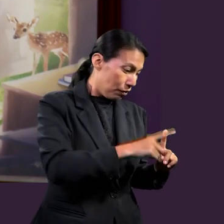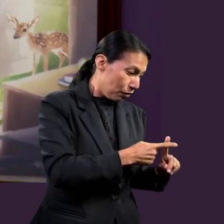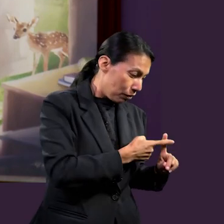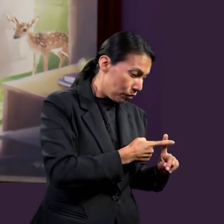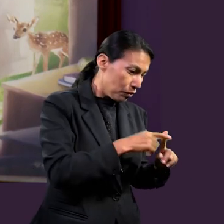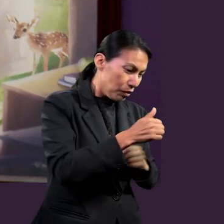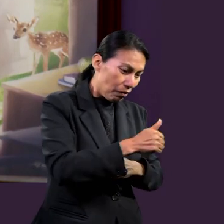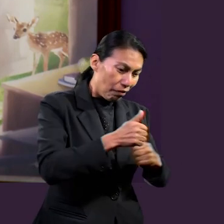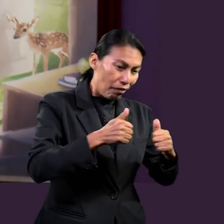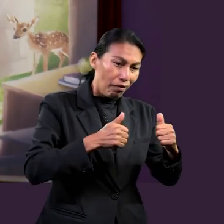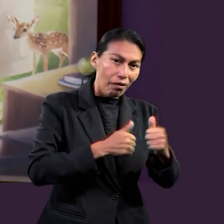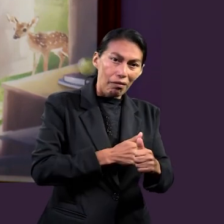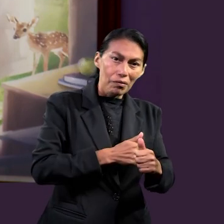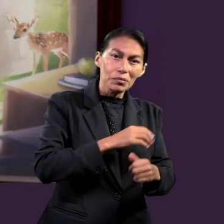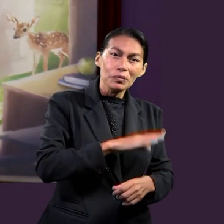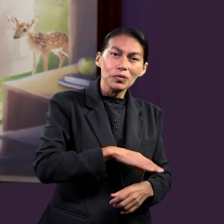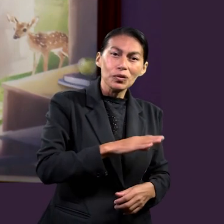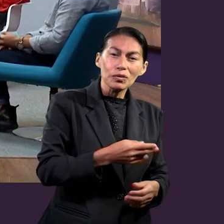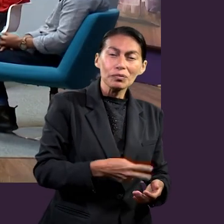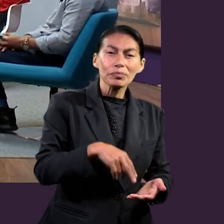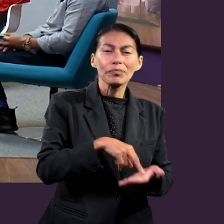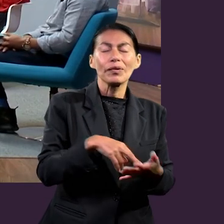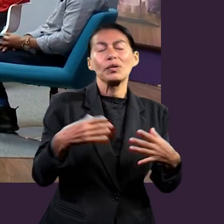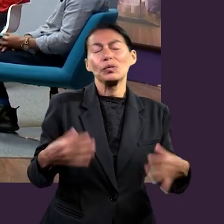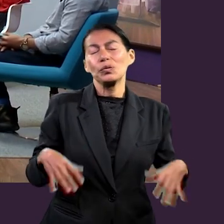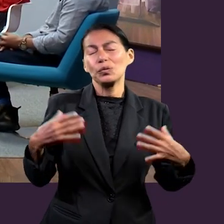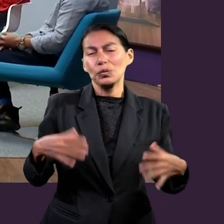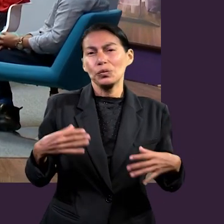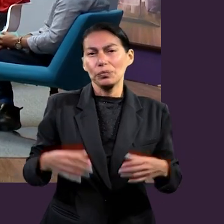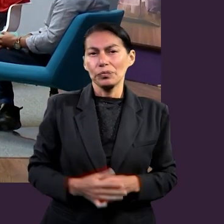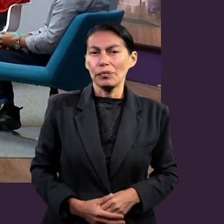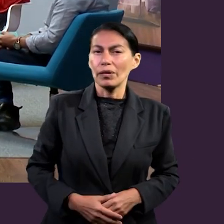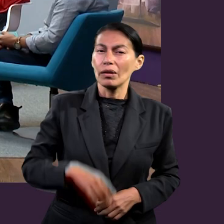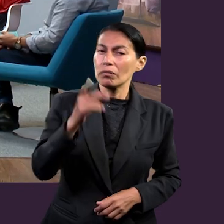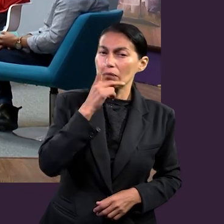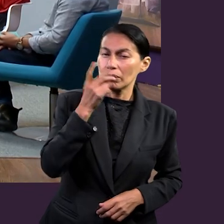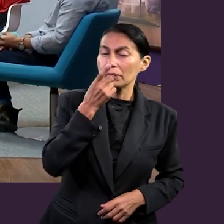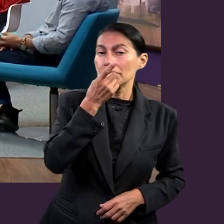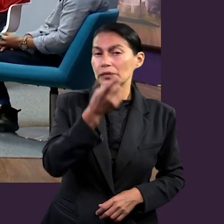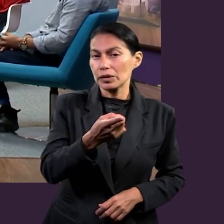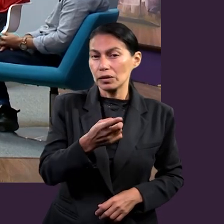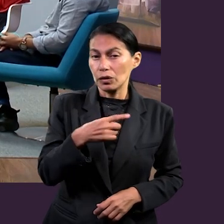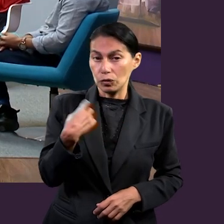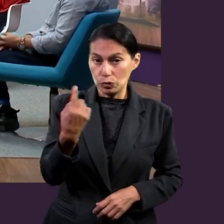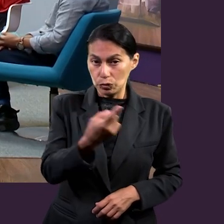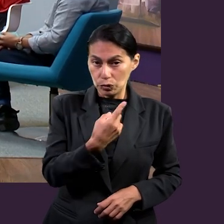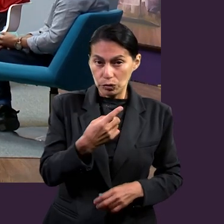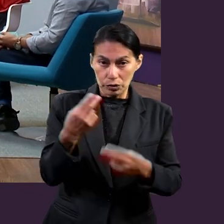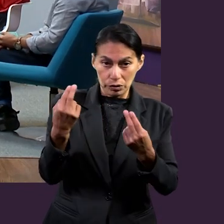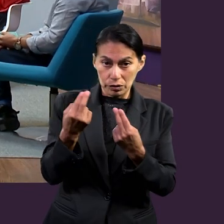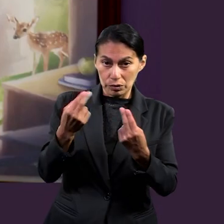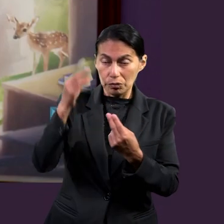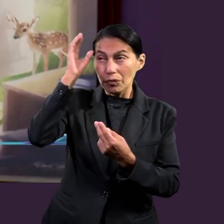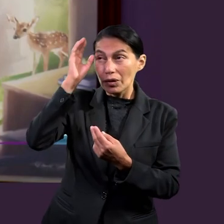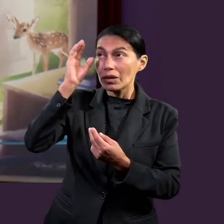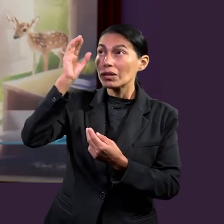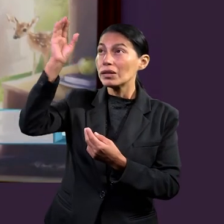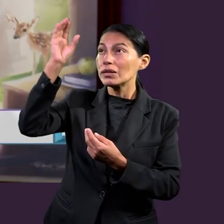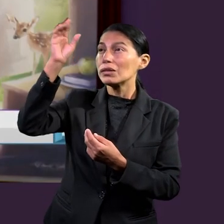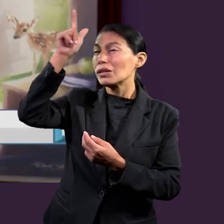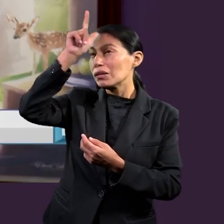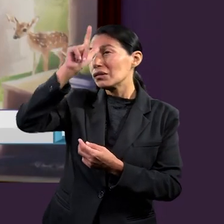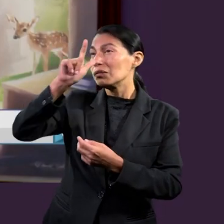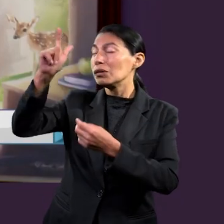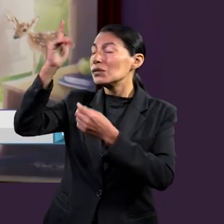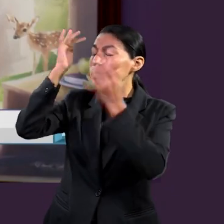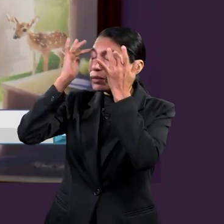y se entregó a sí mismo por mí. Y creo que, como comenta el pastor, es algo que es necesario para que Cristo viva en